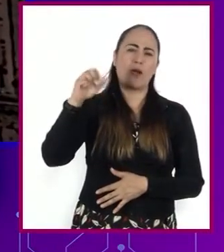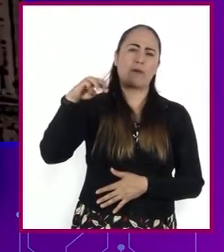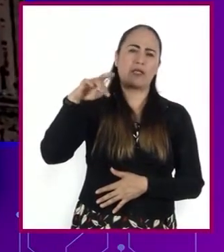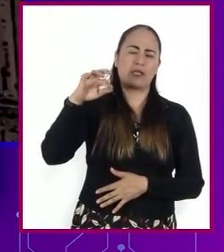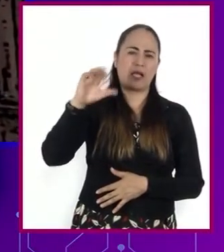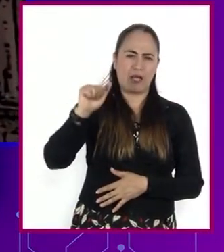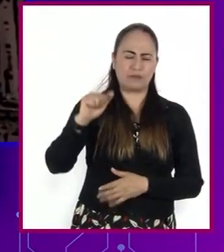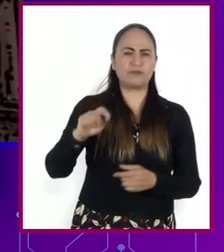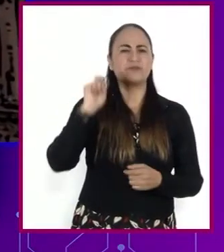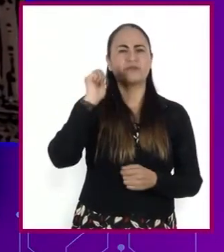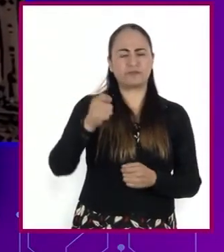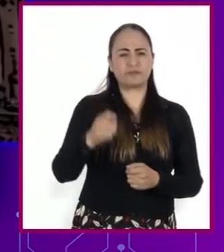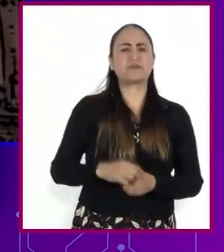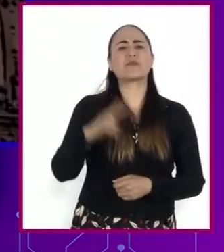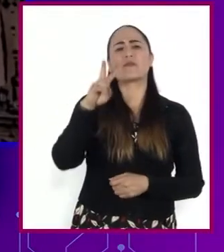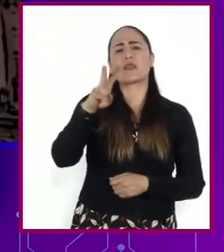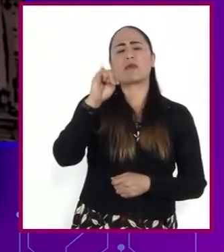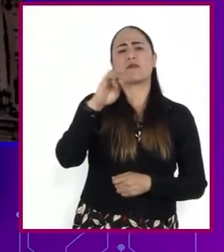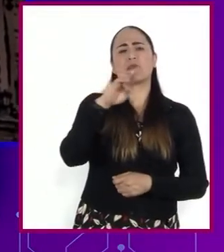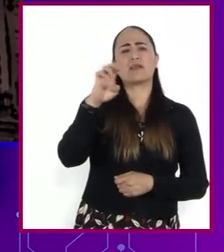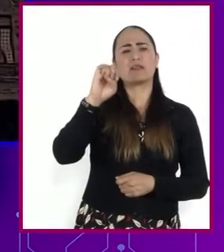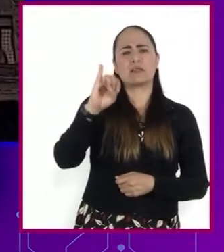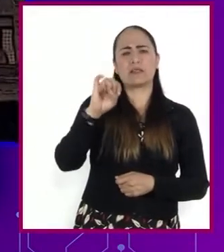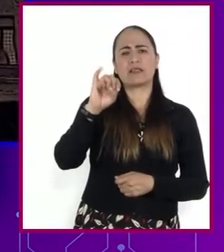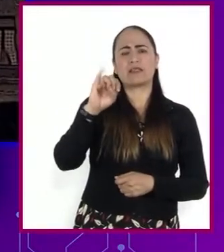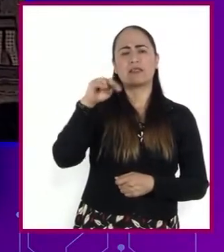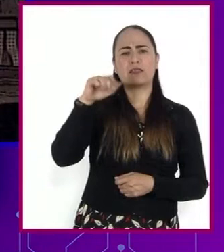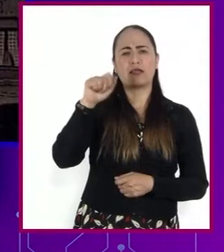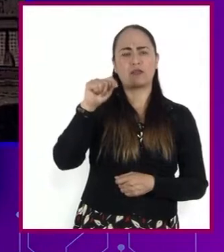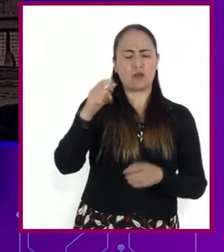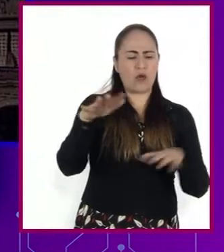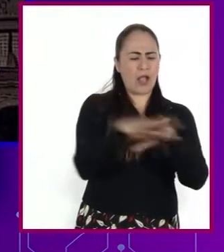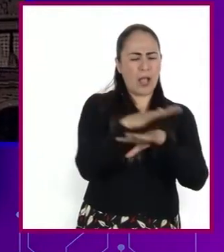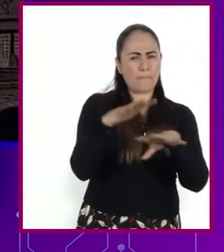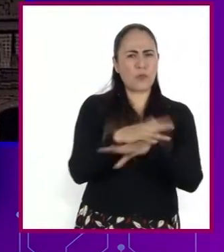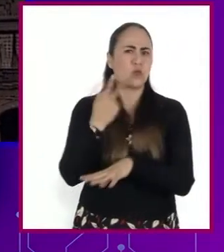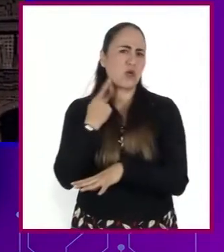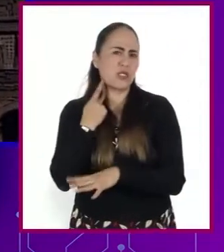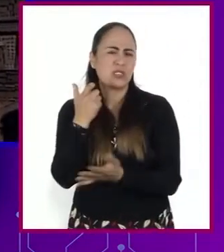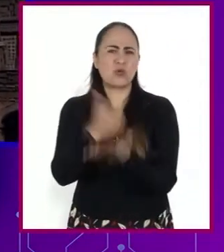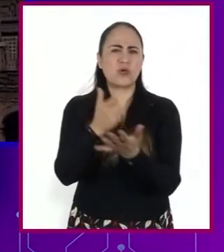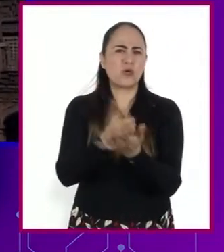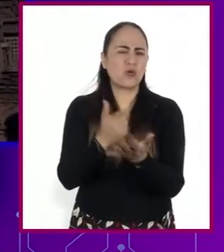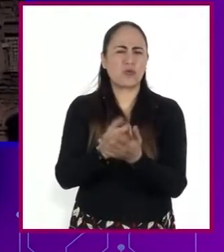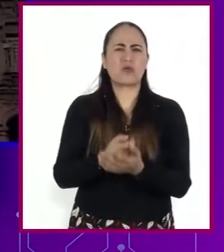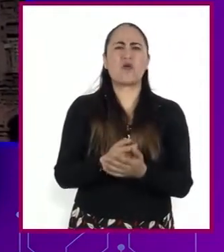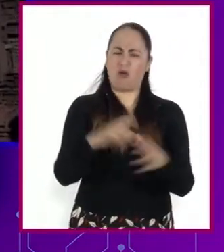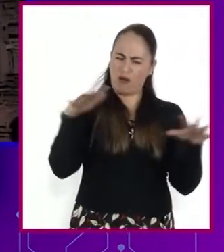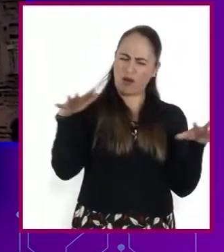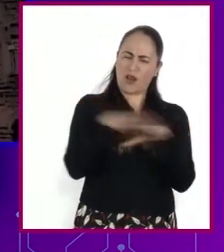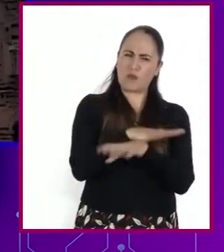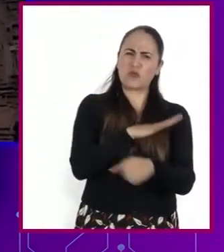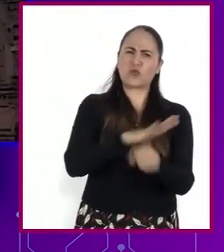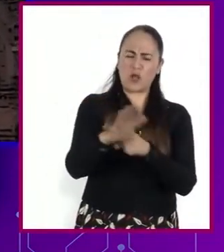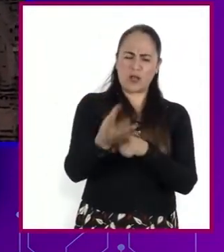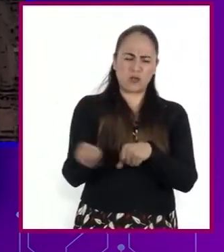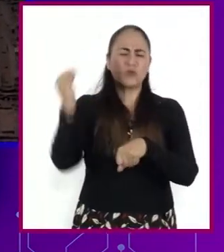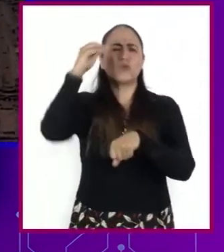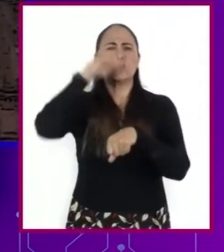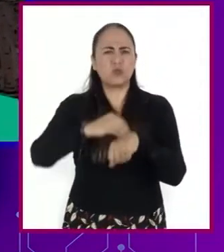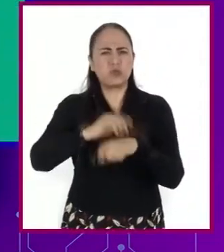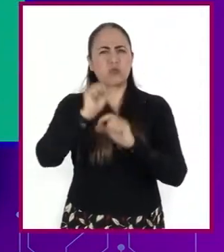virrey de la Nueva España. Se crearía entonces el sistema del virreinato en este territorio, en el cual